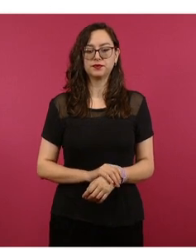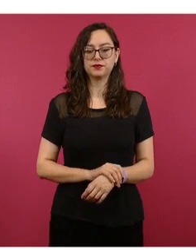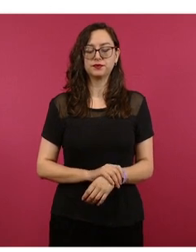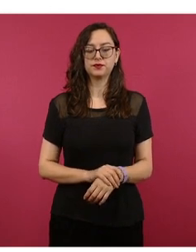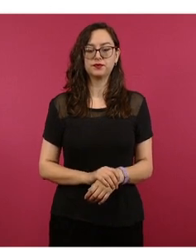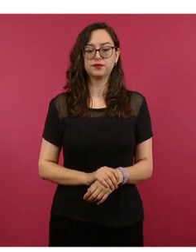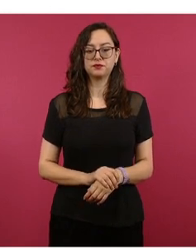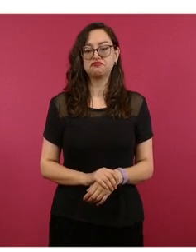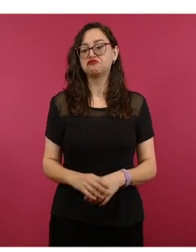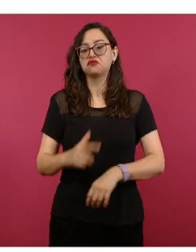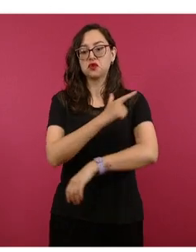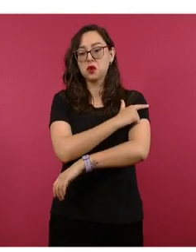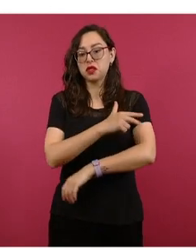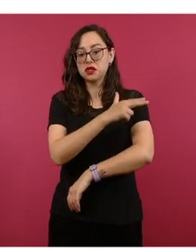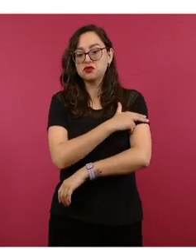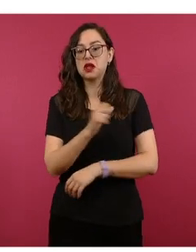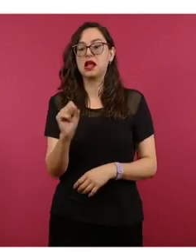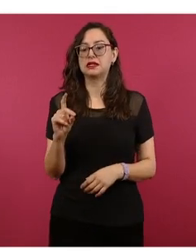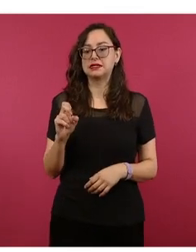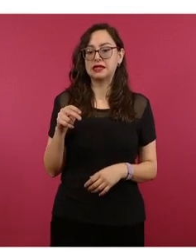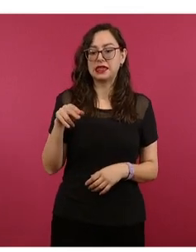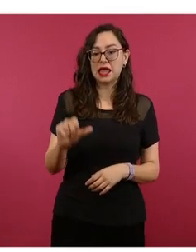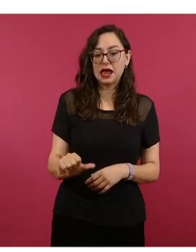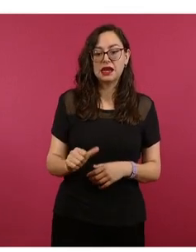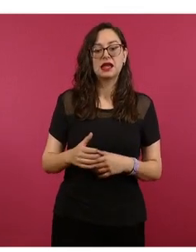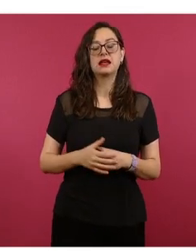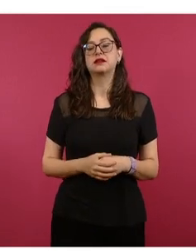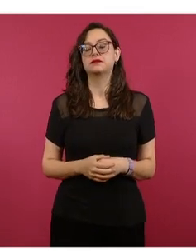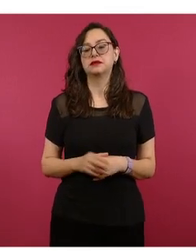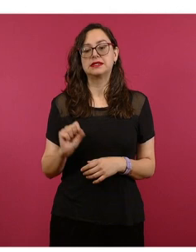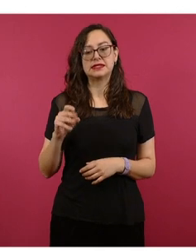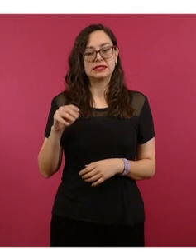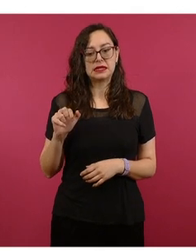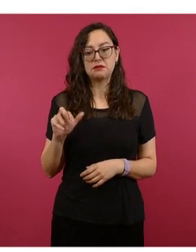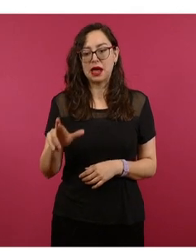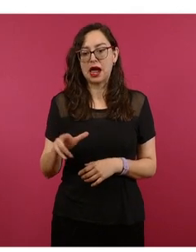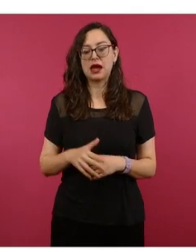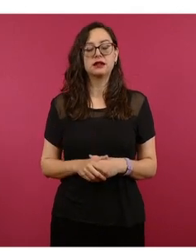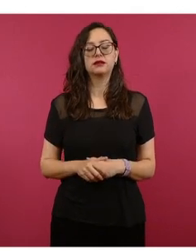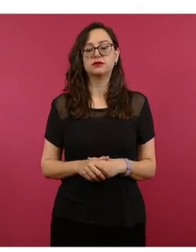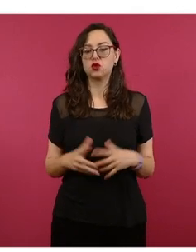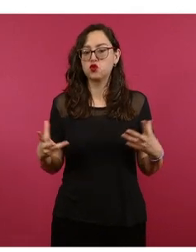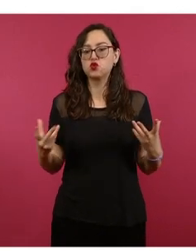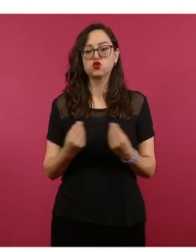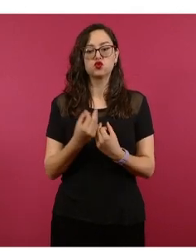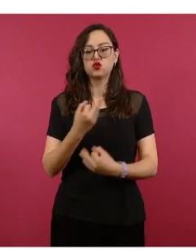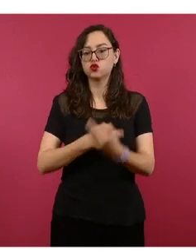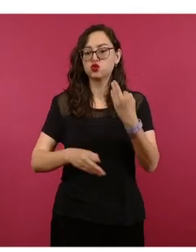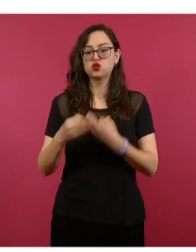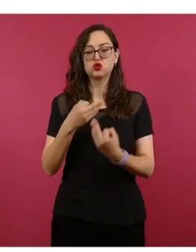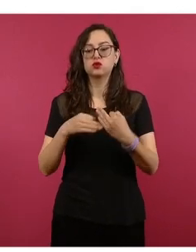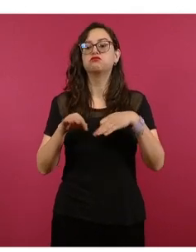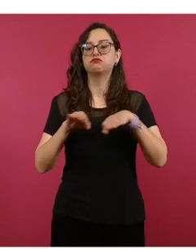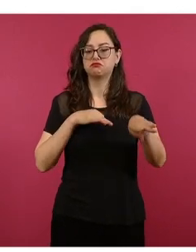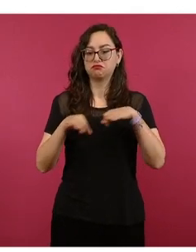la Secretaría de la Defensa, la Secretaría de Marina, todos estamos